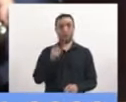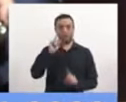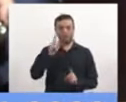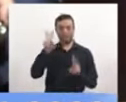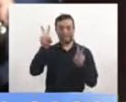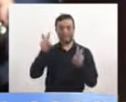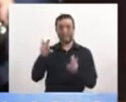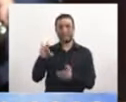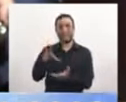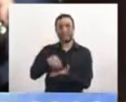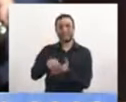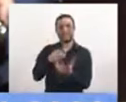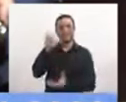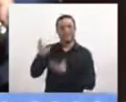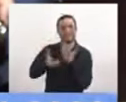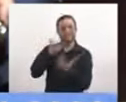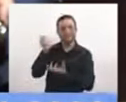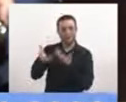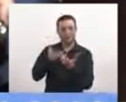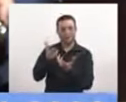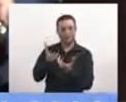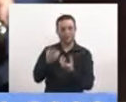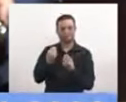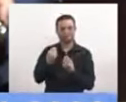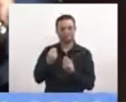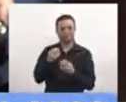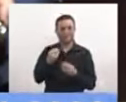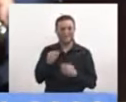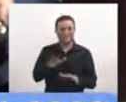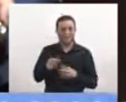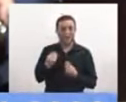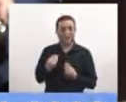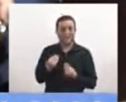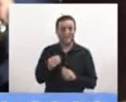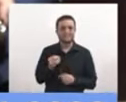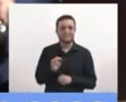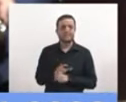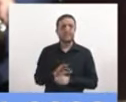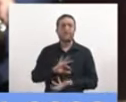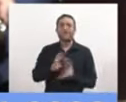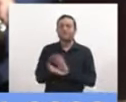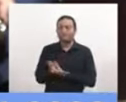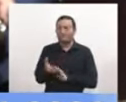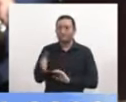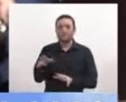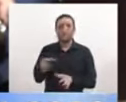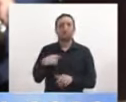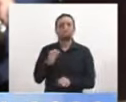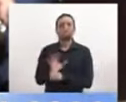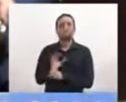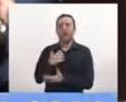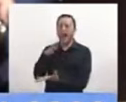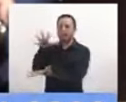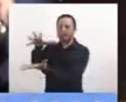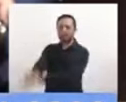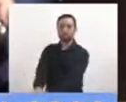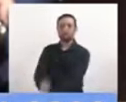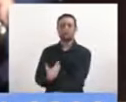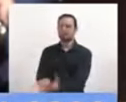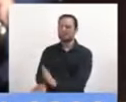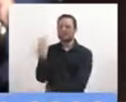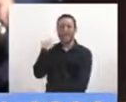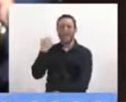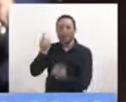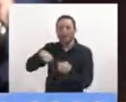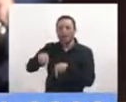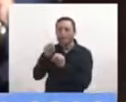¿Para qué se hace eso? Bueno, eso es pisotear el federalismo, eso es apropiarse del Estado de otro. Eso es concentrar recursos para apropiarme del